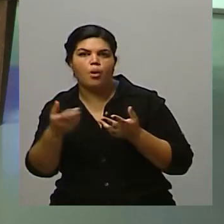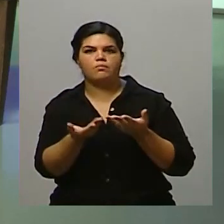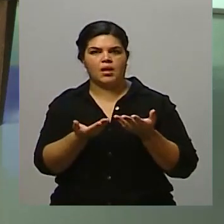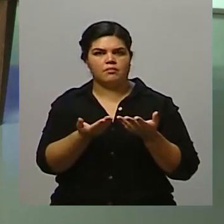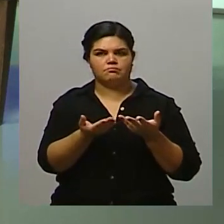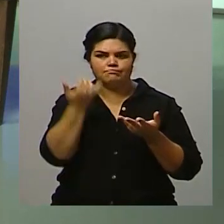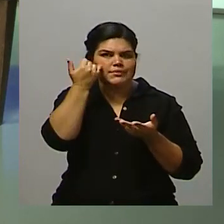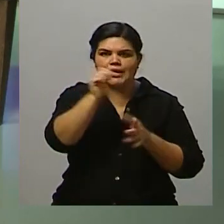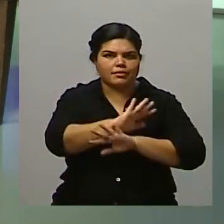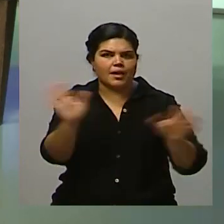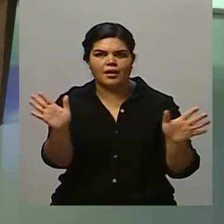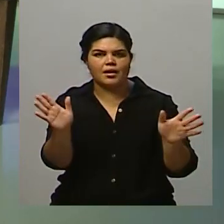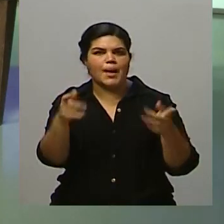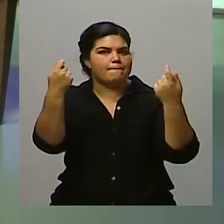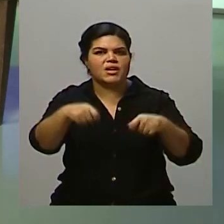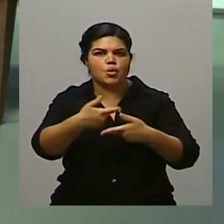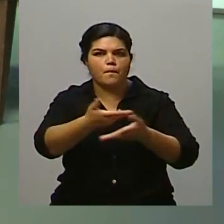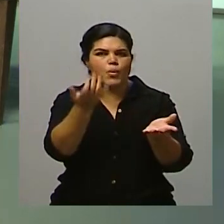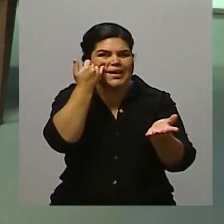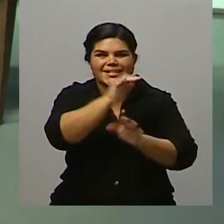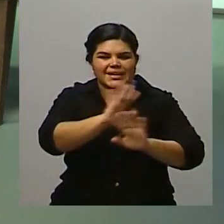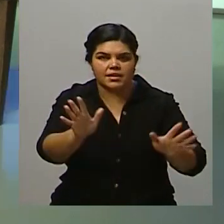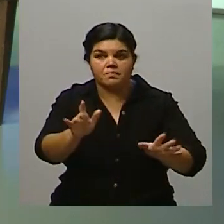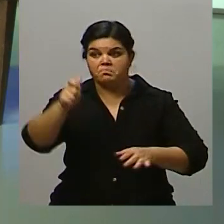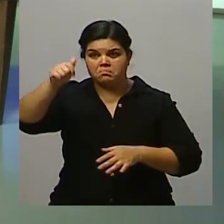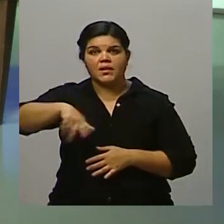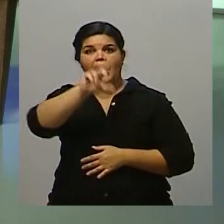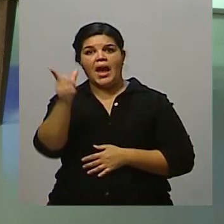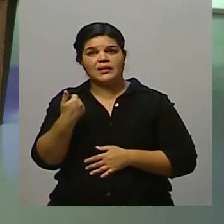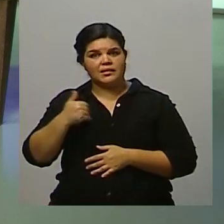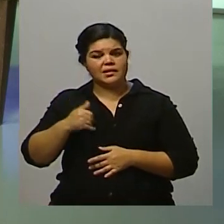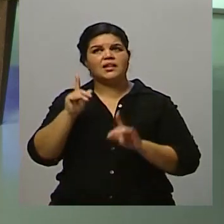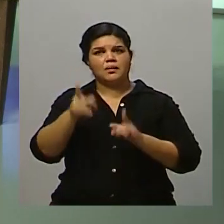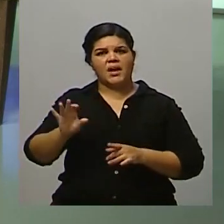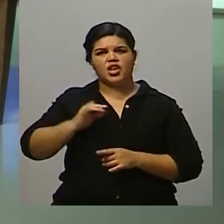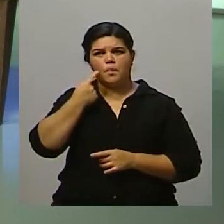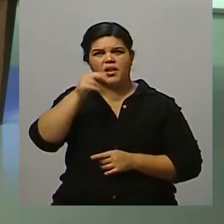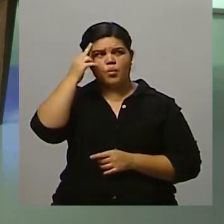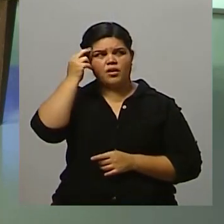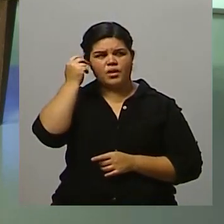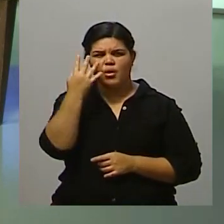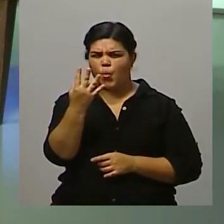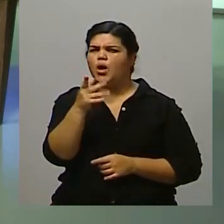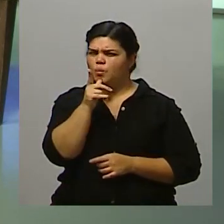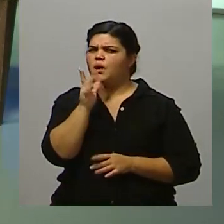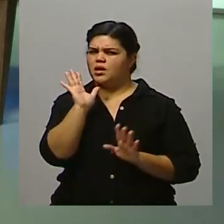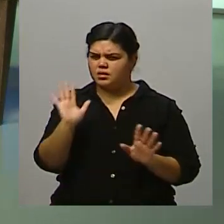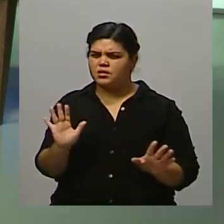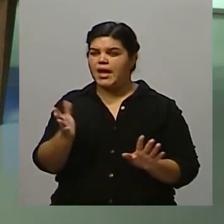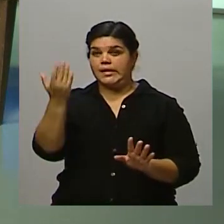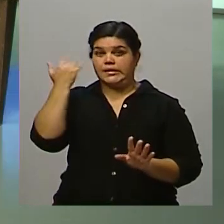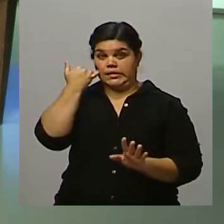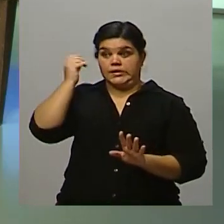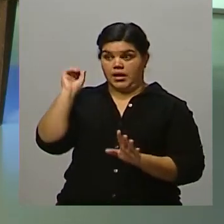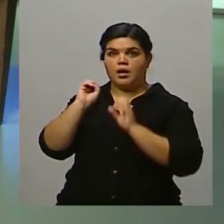pública. Argentina tiene sistema de inversión pública, desde el año 94, si no me falla la memoria, si no me recuerdo. Así